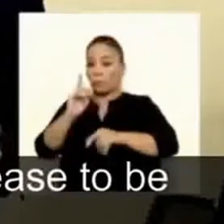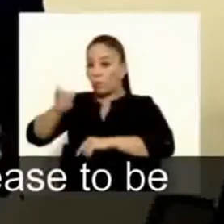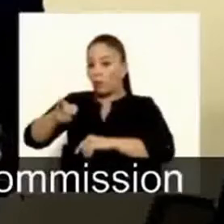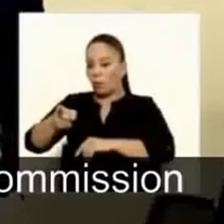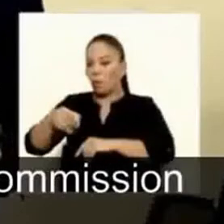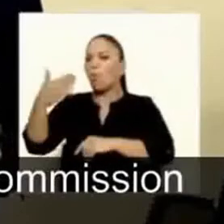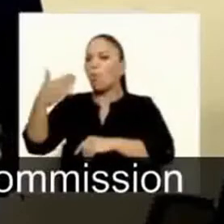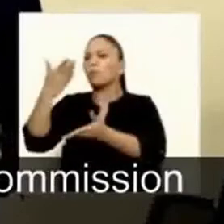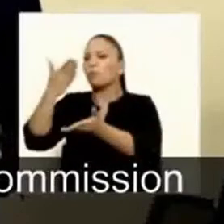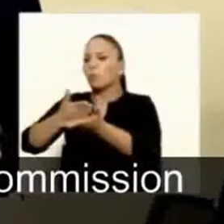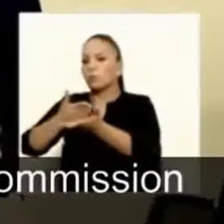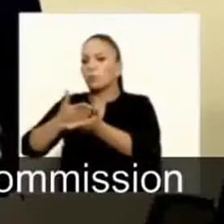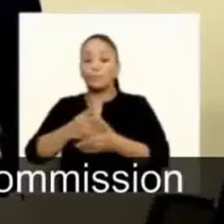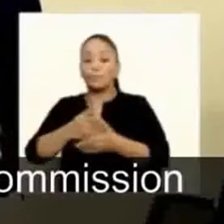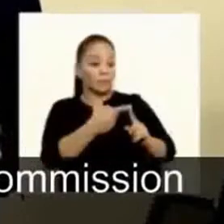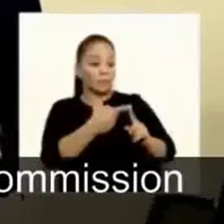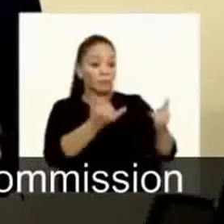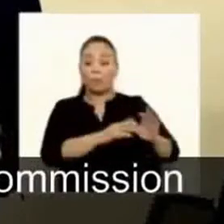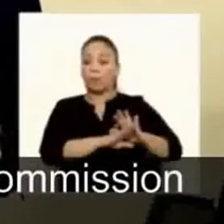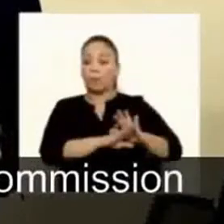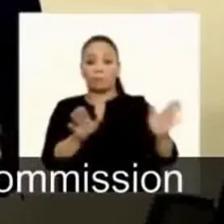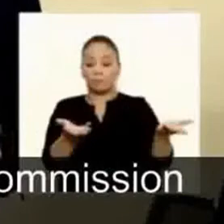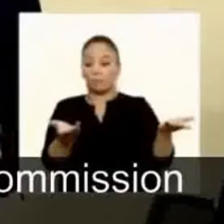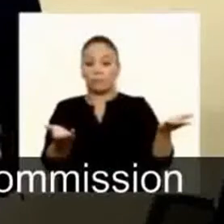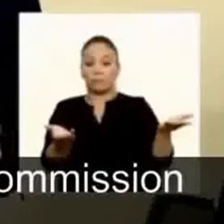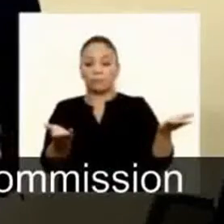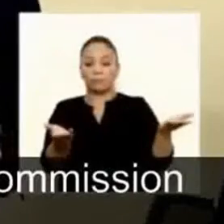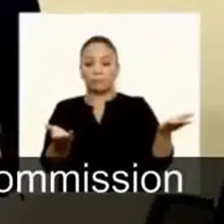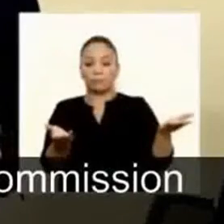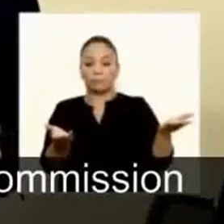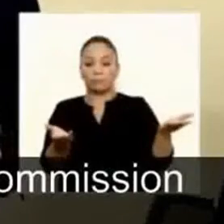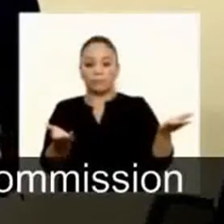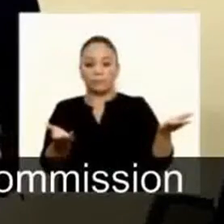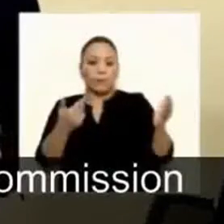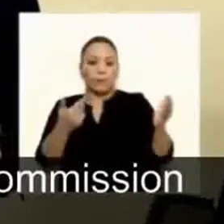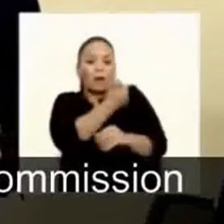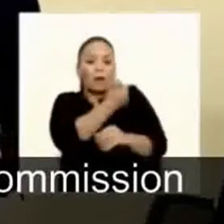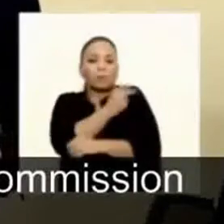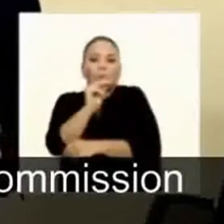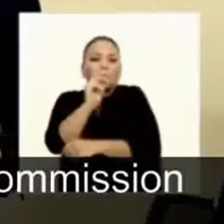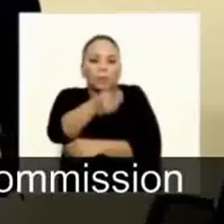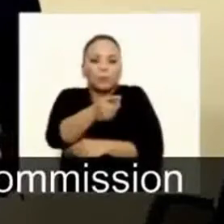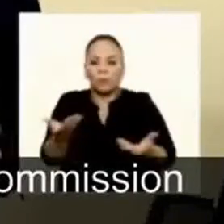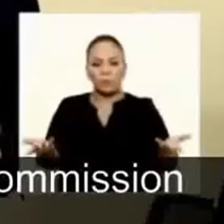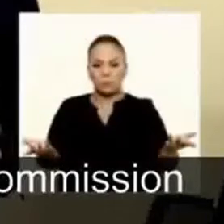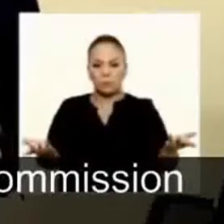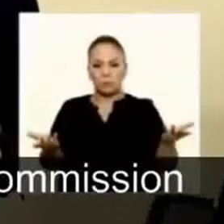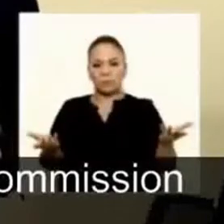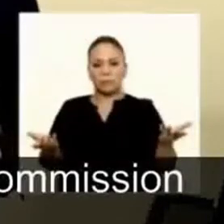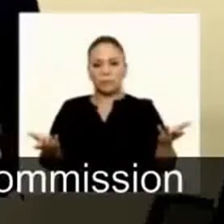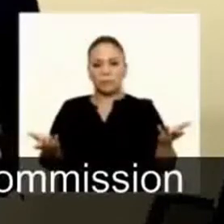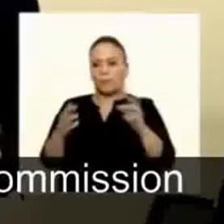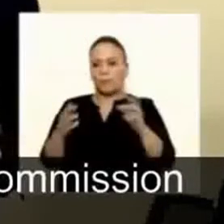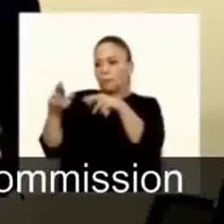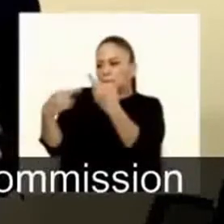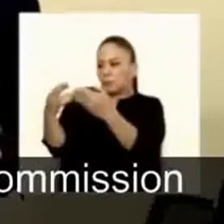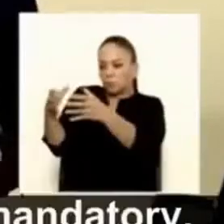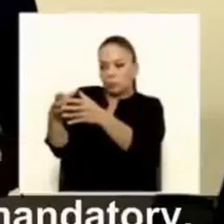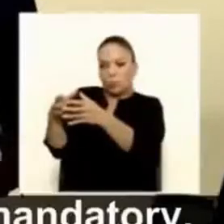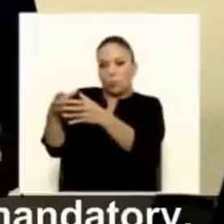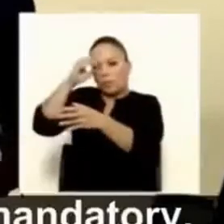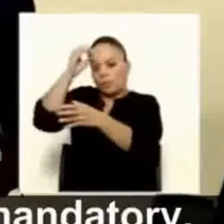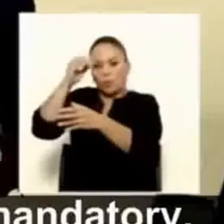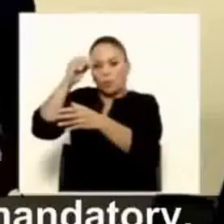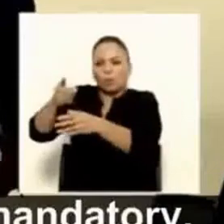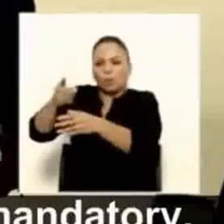de cuándo? De este momento es completamente, no son obligatorias porque se sesionó y se dio el criterio de Ok, obligatoriedad de